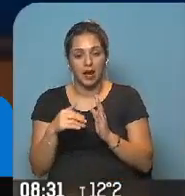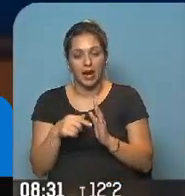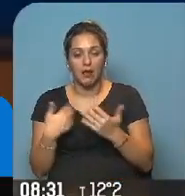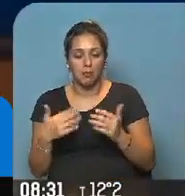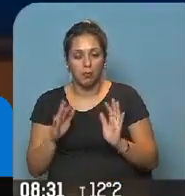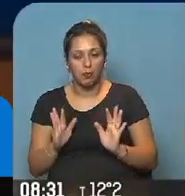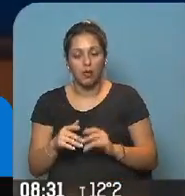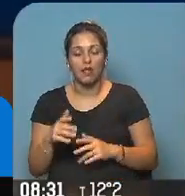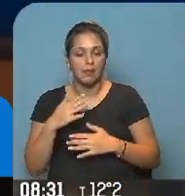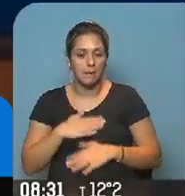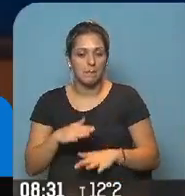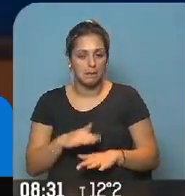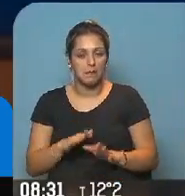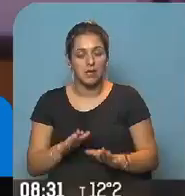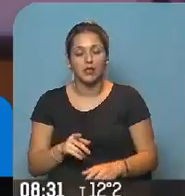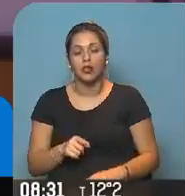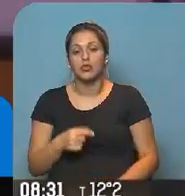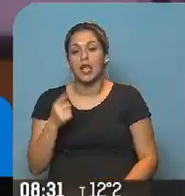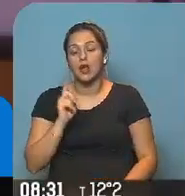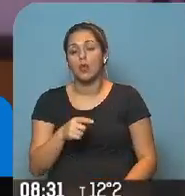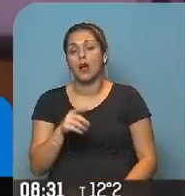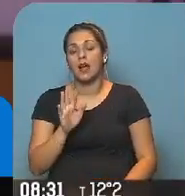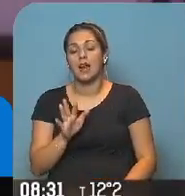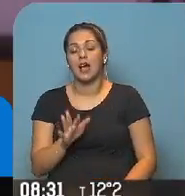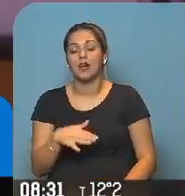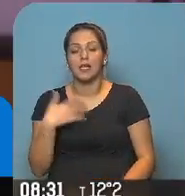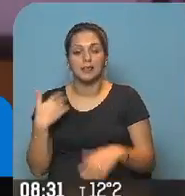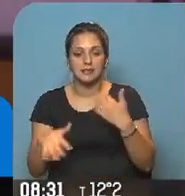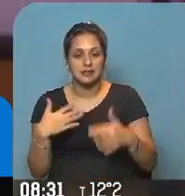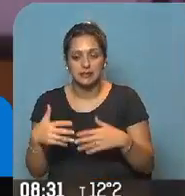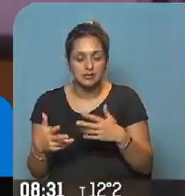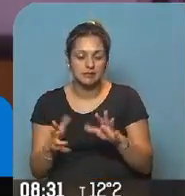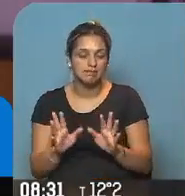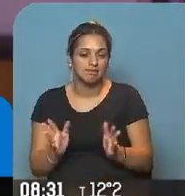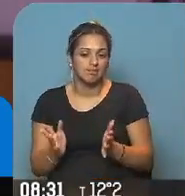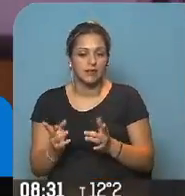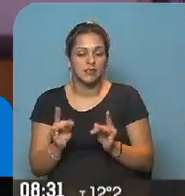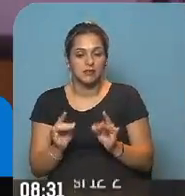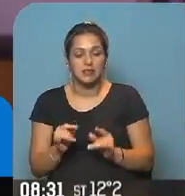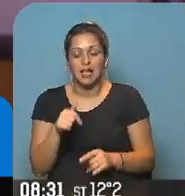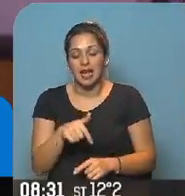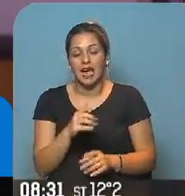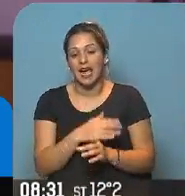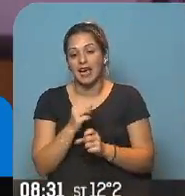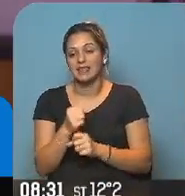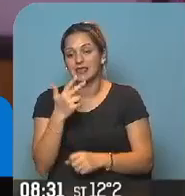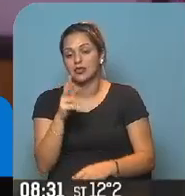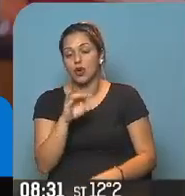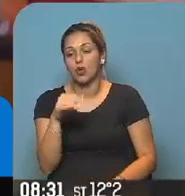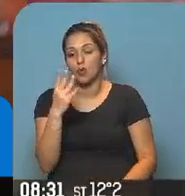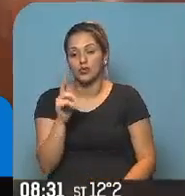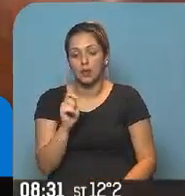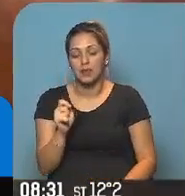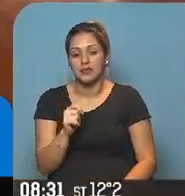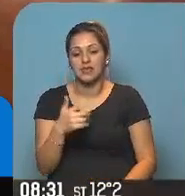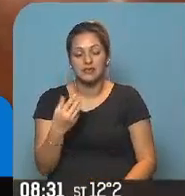podría calmar un poco el mercado en estos días. Ahora igualmente es muy aventurado hacer un pronóstico a 3, 4 meses después de lo que ha pasado en estos días, donde